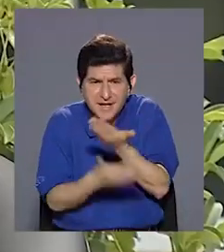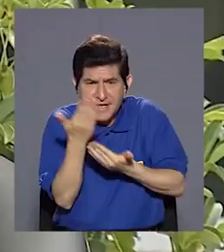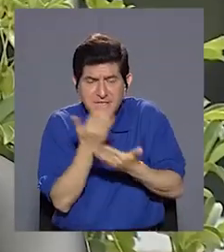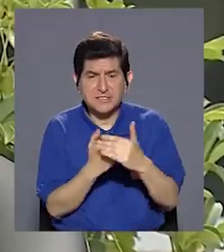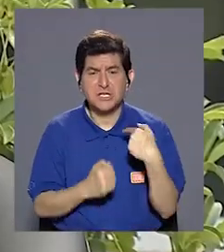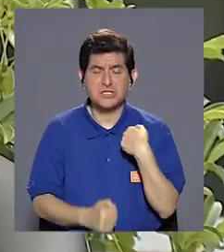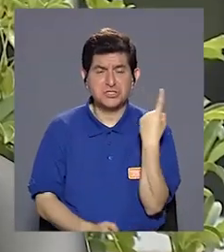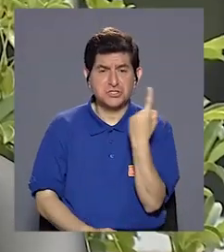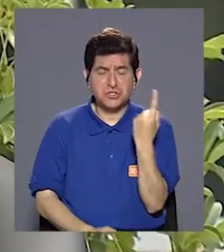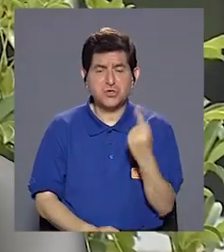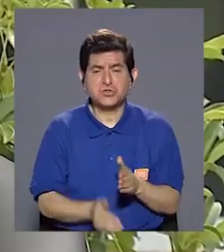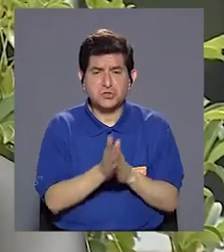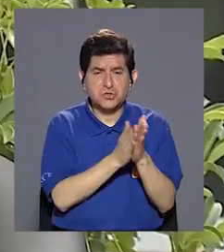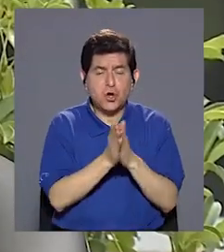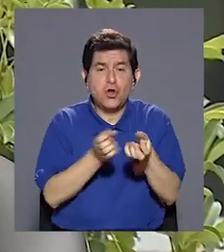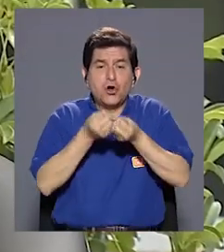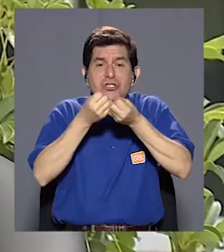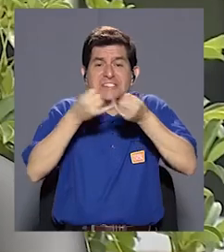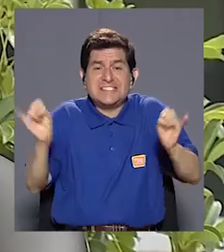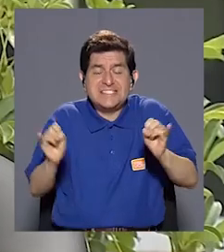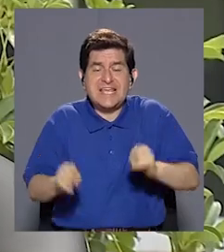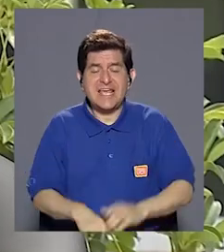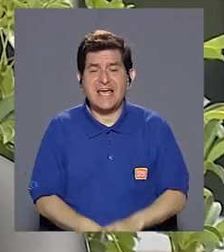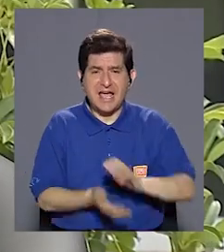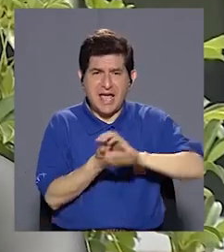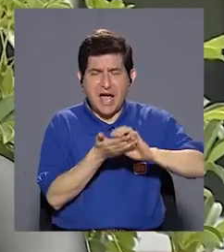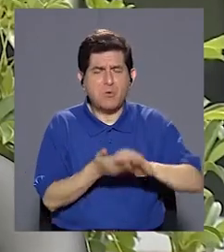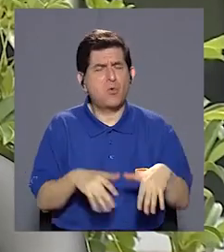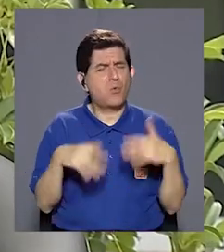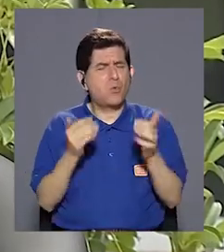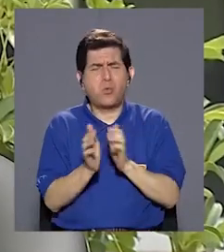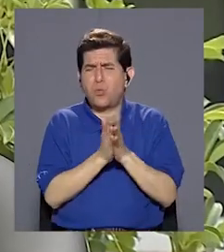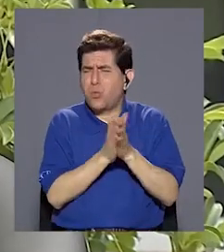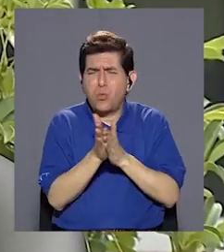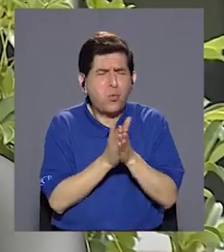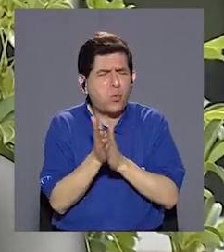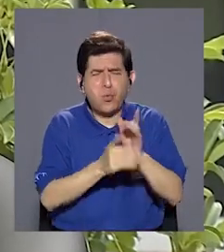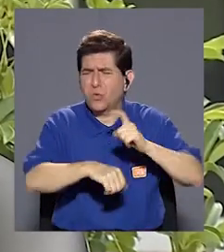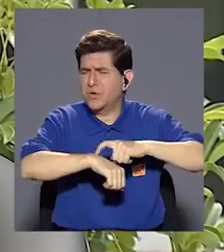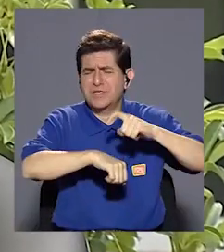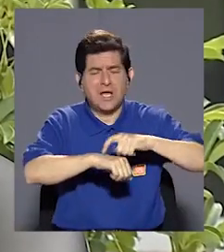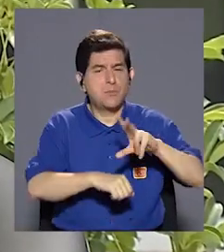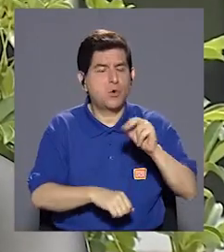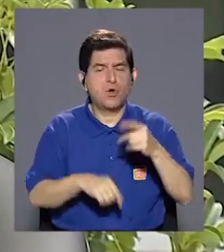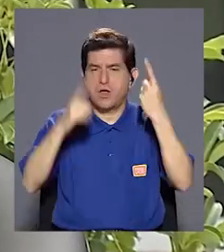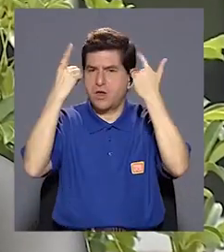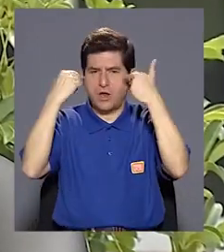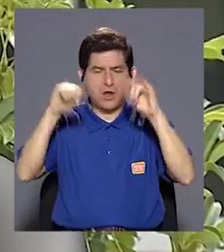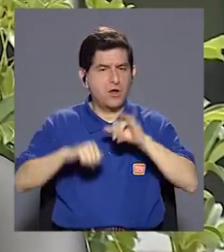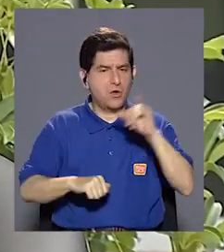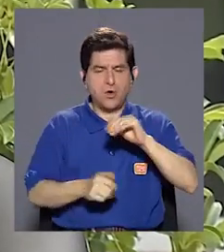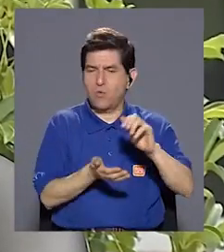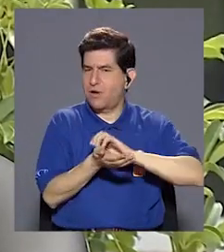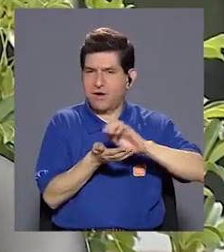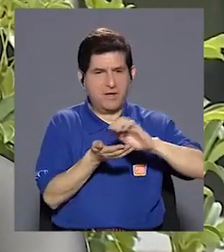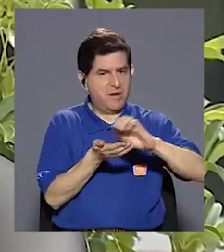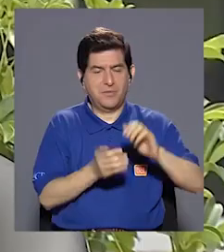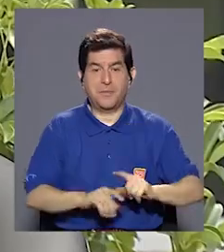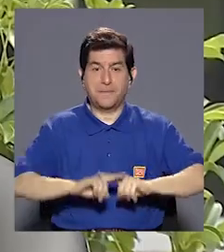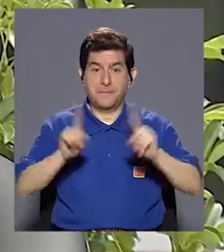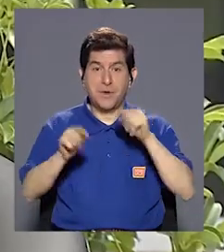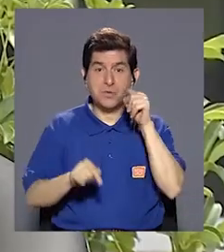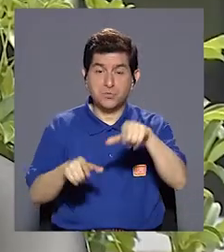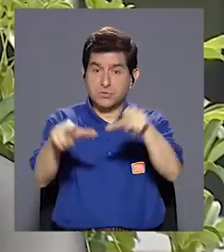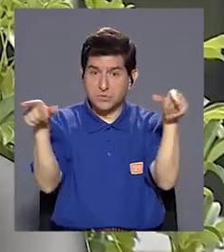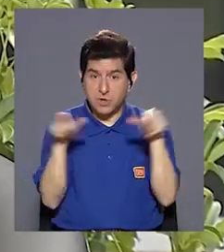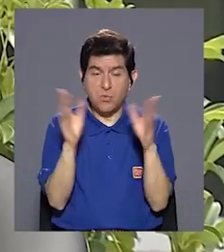manos. Si yo solamente me froto las manos sin jabón, tendría que frotármelas muchísimo tiempo más y no voy a alcanzar la efectividad que alcanzo con el jabón. Entonces es